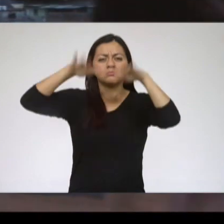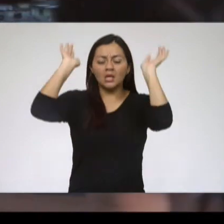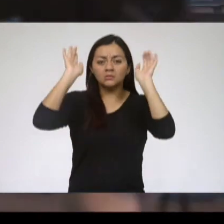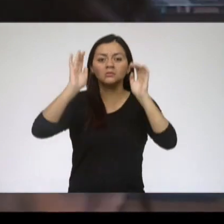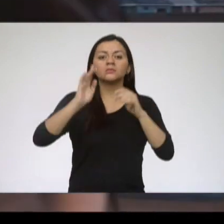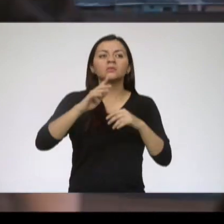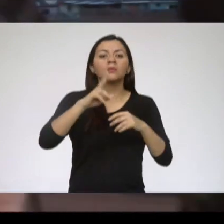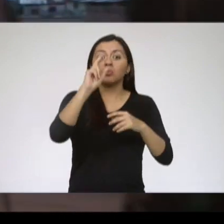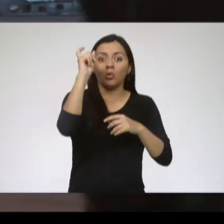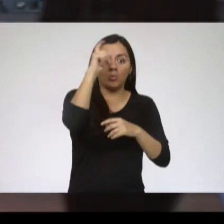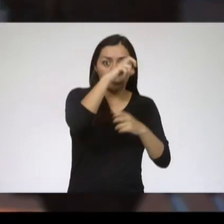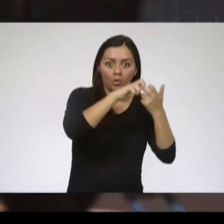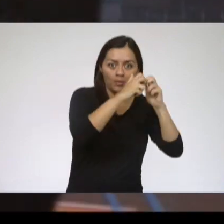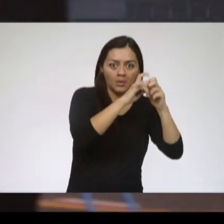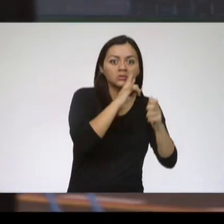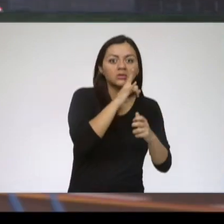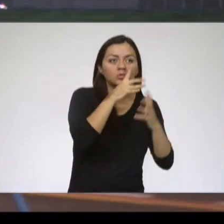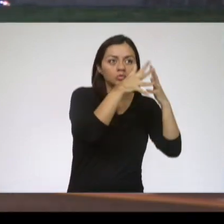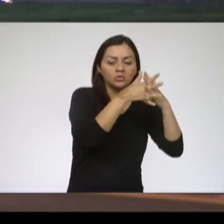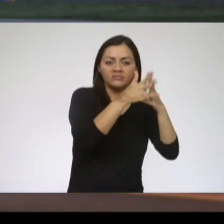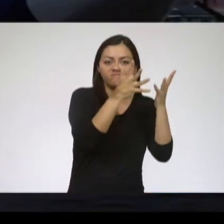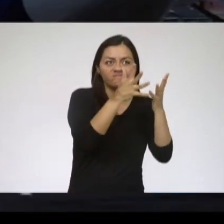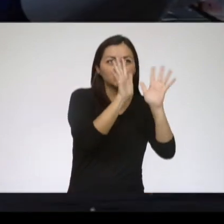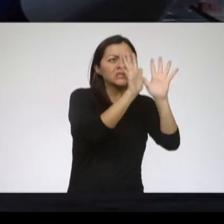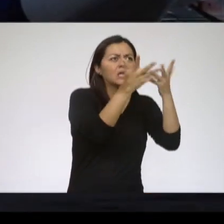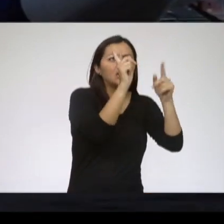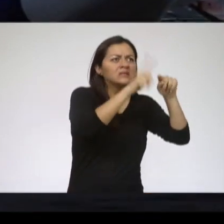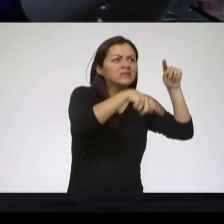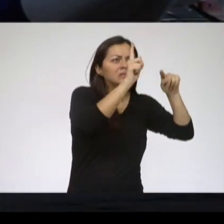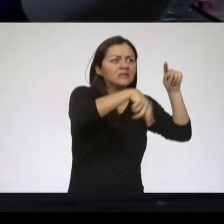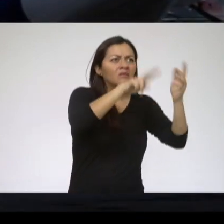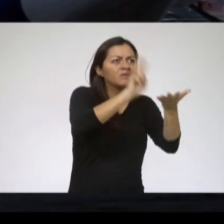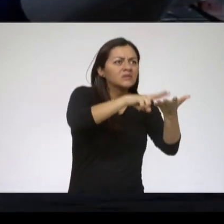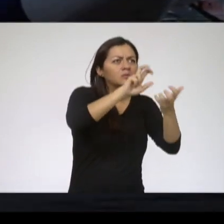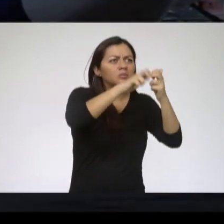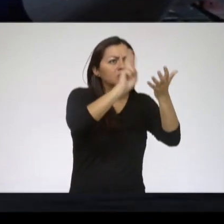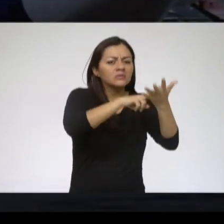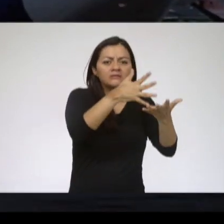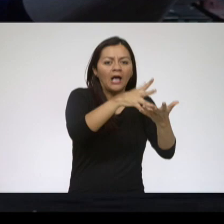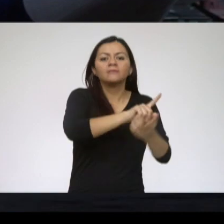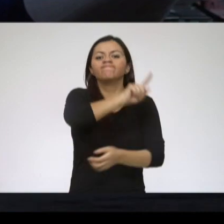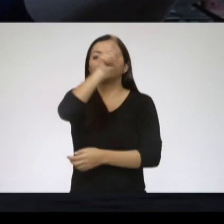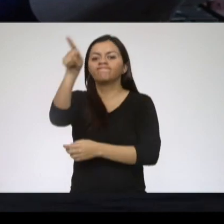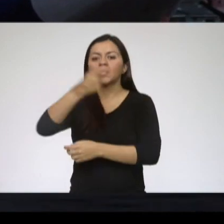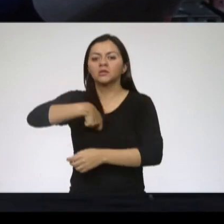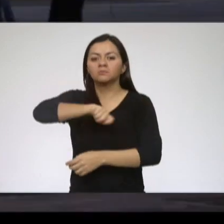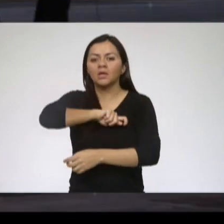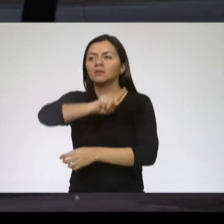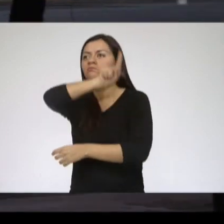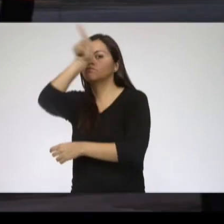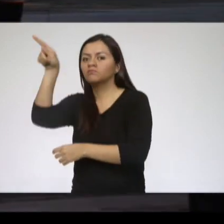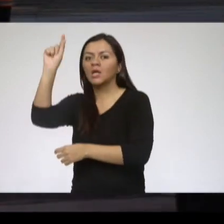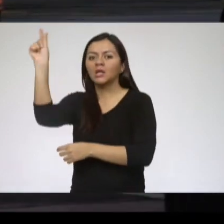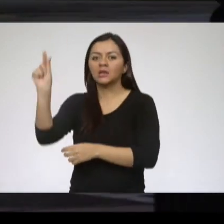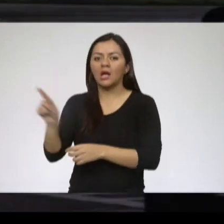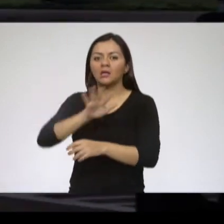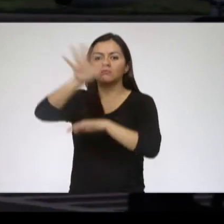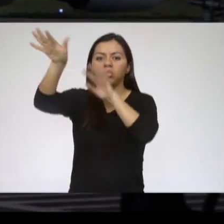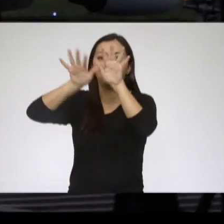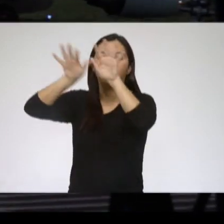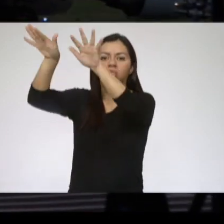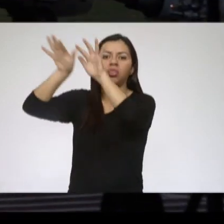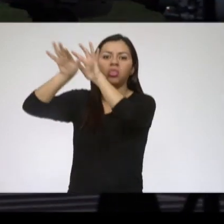Estados Unidos, pues se buscaron otros rumbos, España, Italia. Según lo que me han contado es que ya